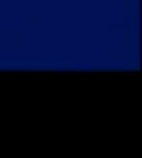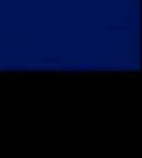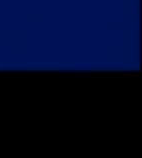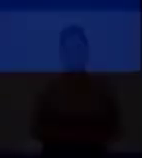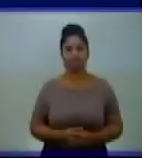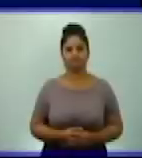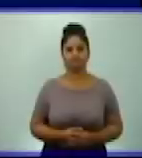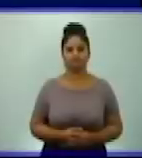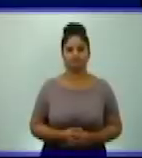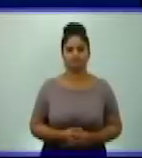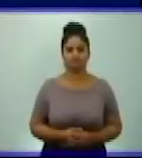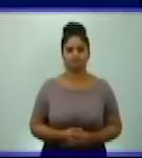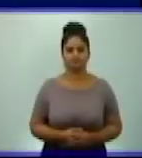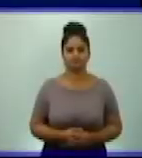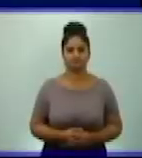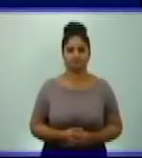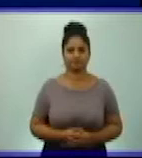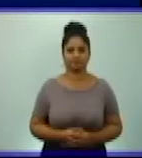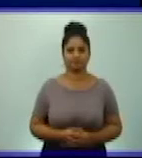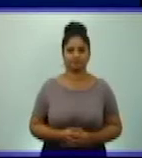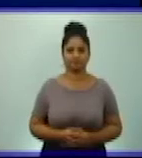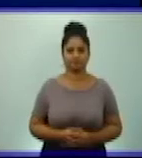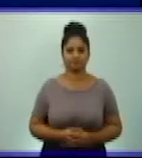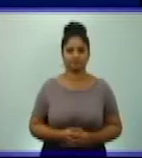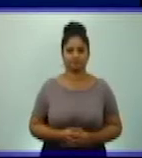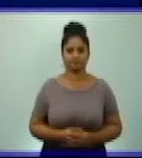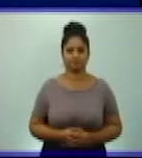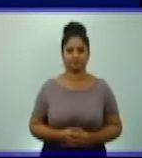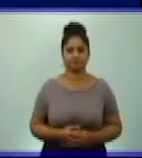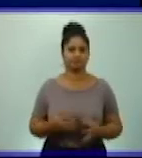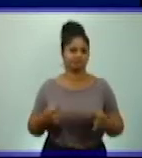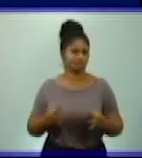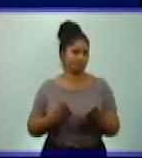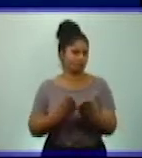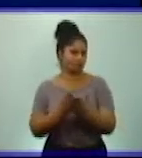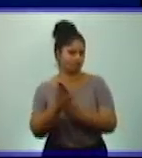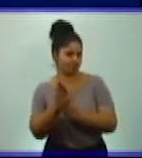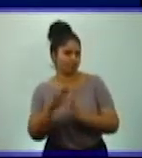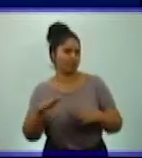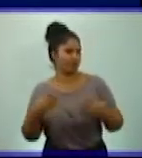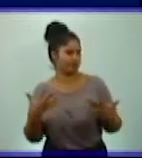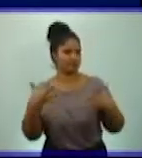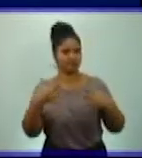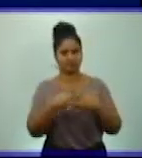Vamos entonces a ver ahora la parte ortográfica